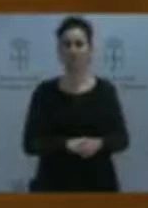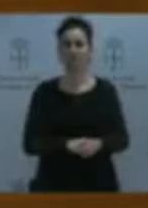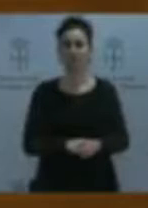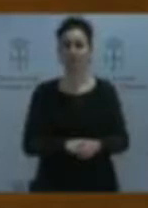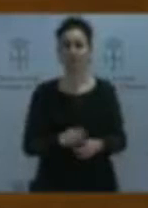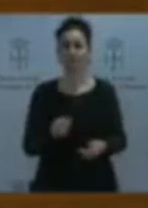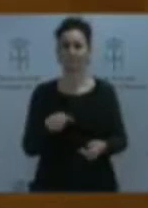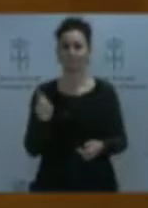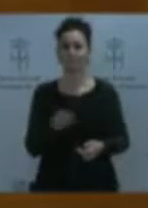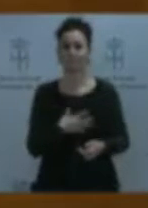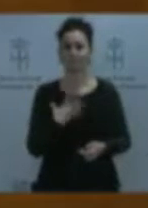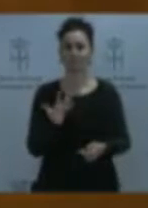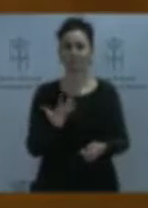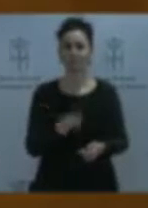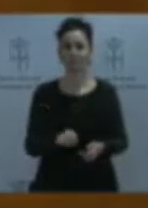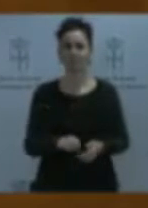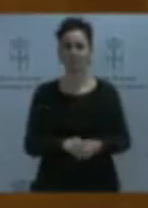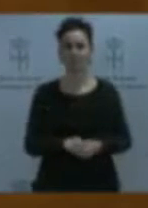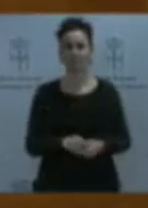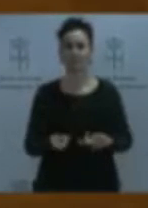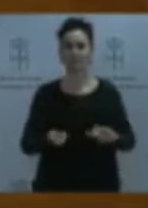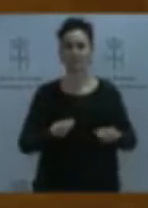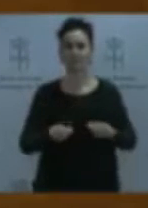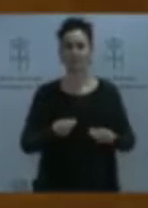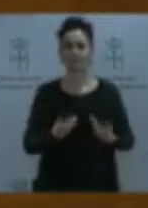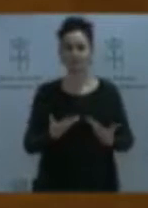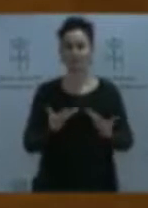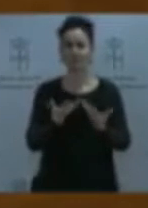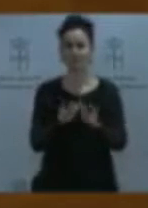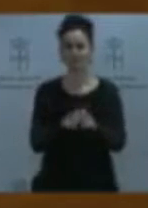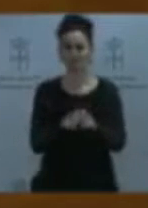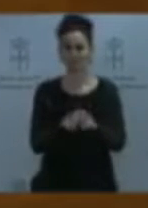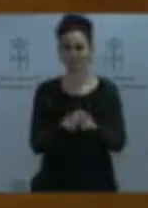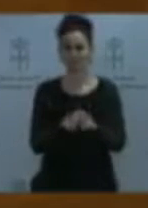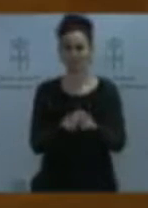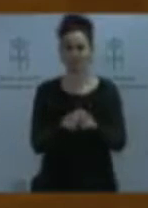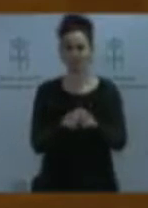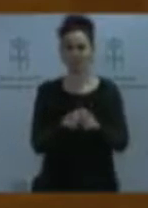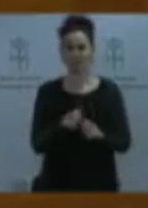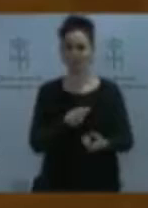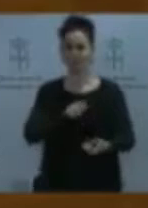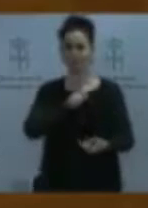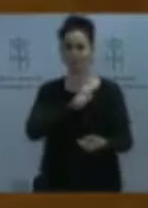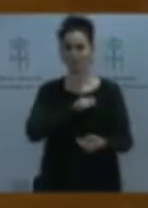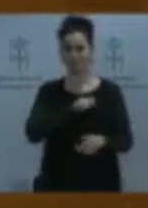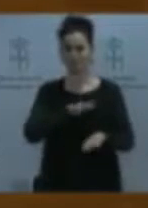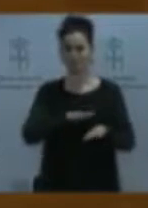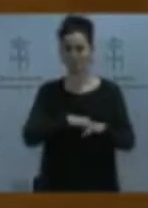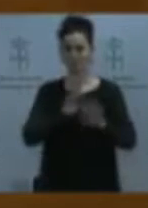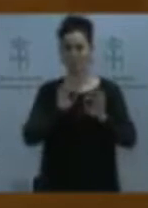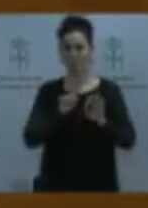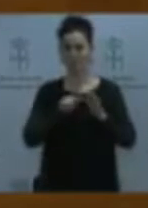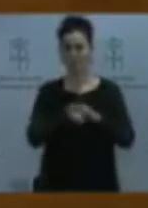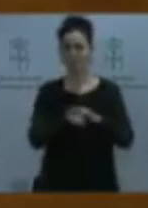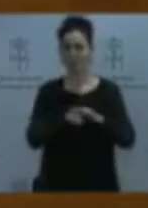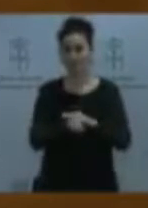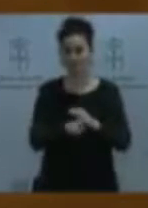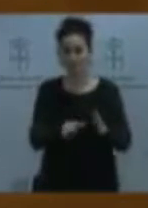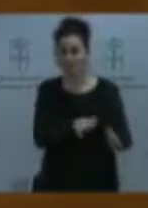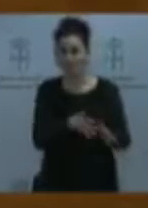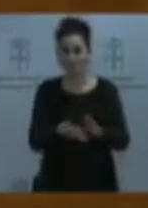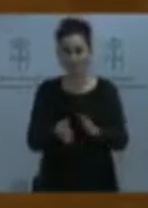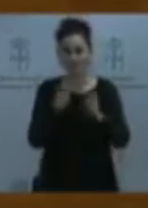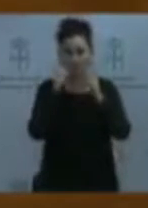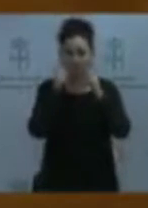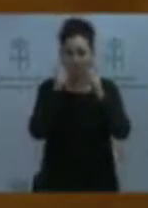negociación con el Gobierno central para hacer una gestión de cercanía, hacer una gestión más apegada al territorio